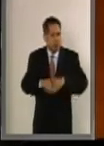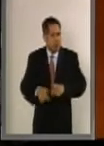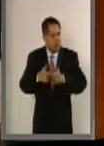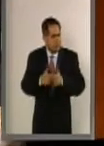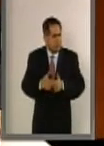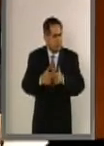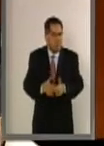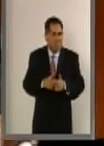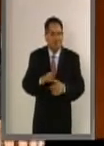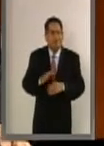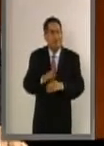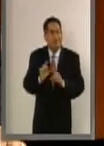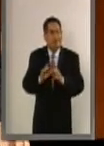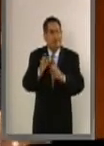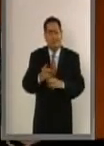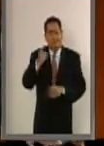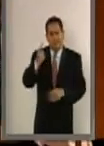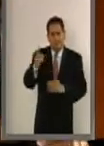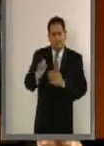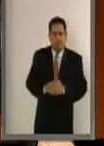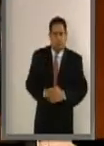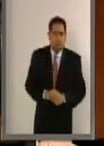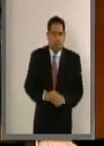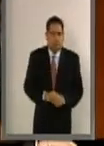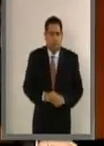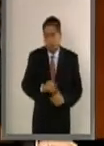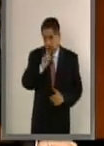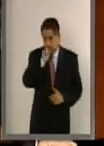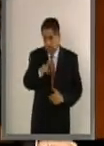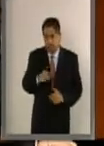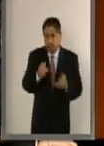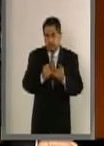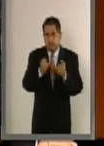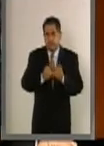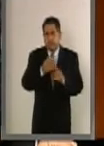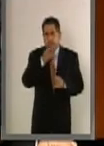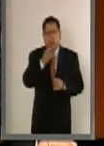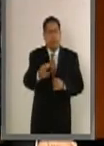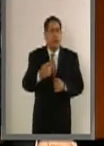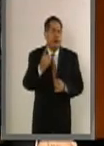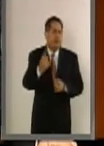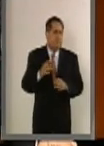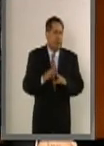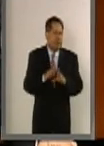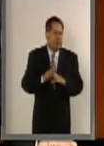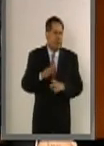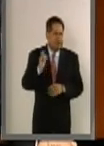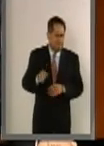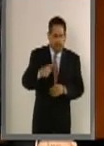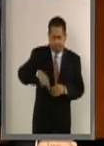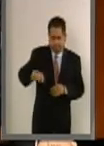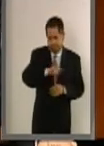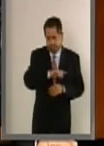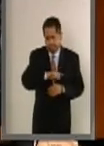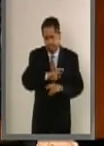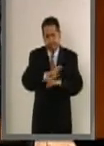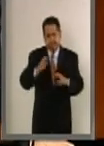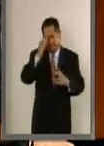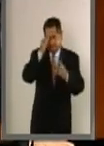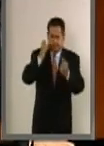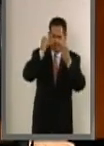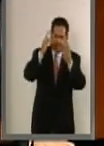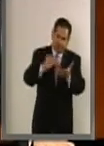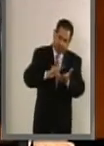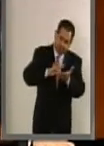sismos registrados este mes. De la misma forma, un profundo y sentido agradecimiento a los miembros